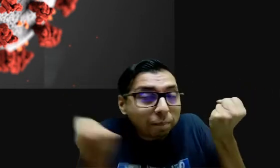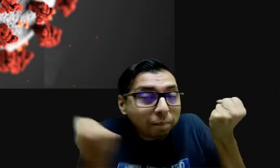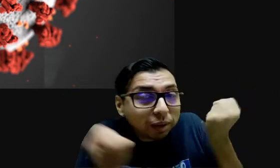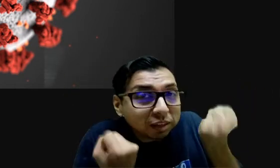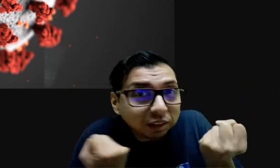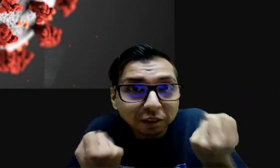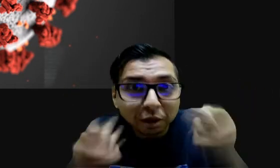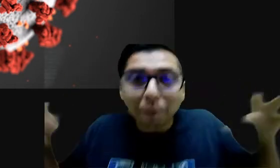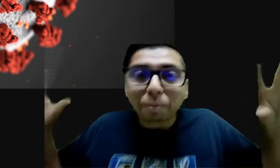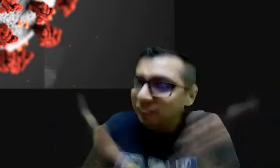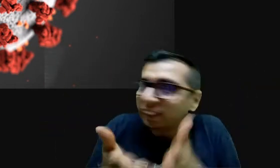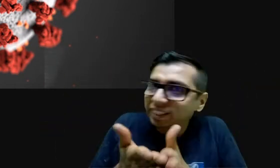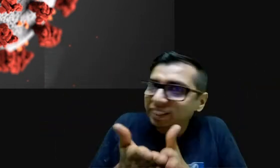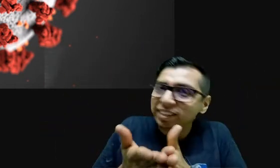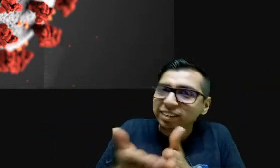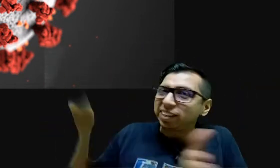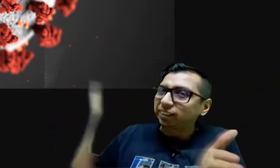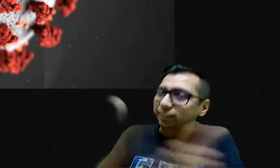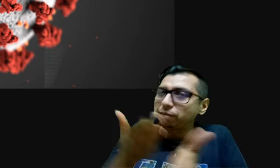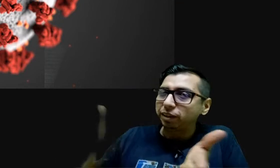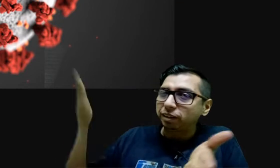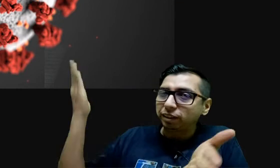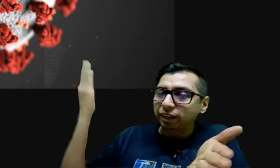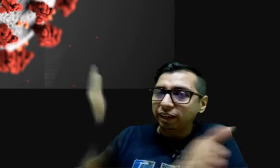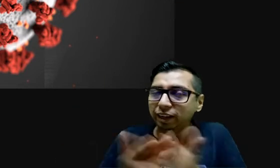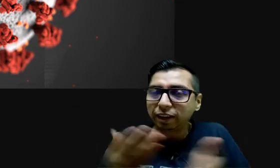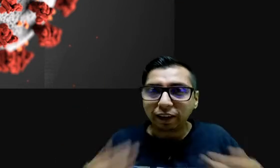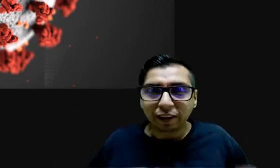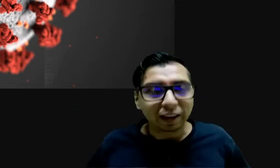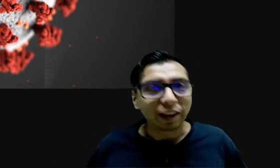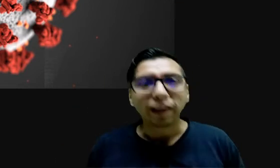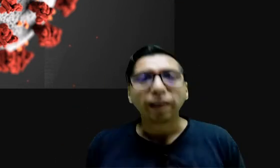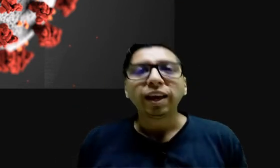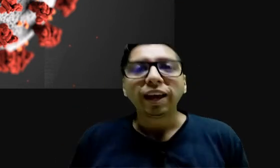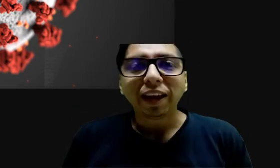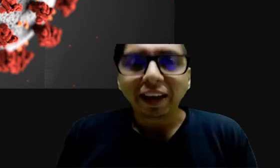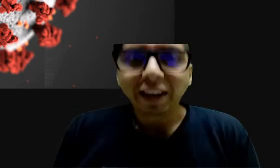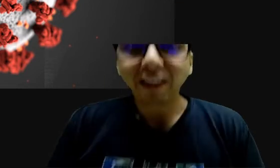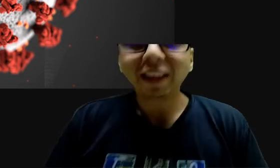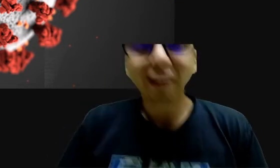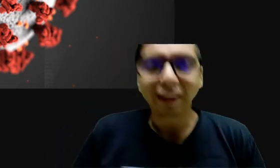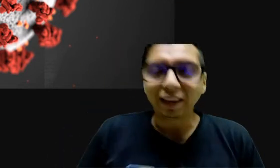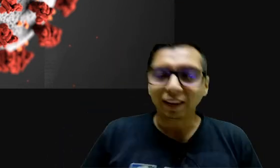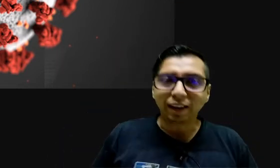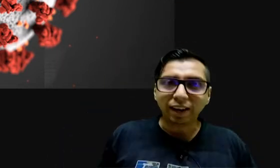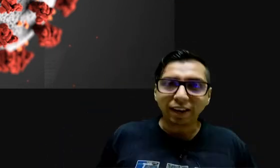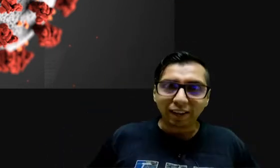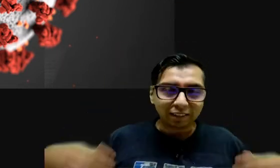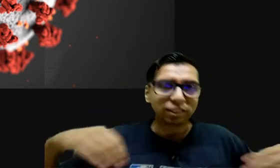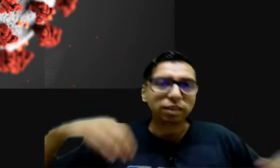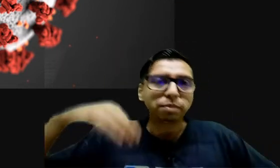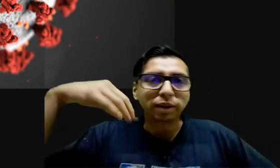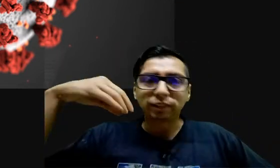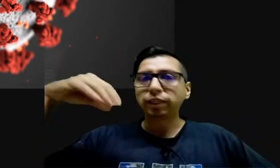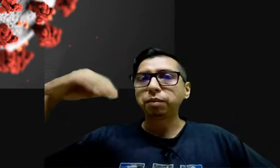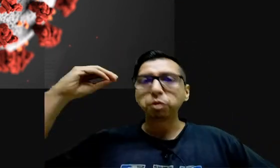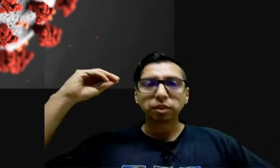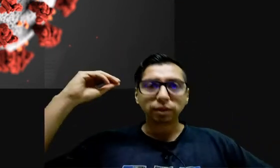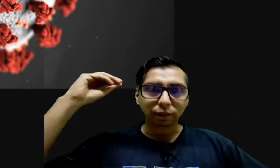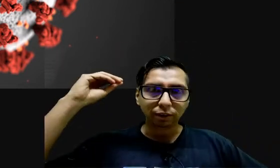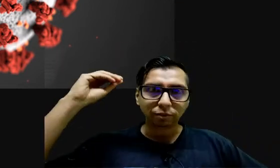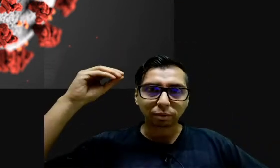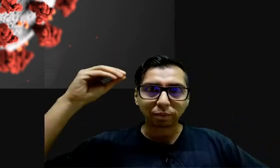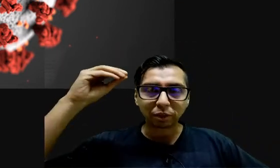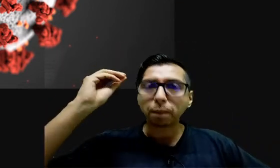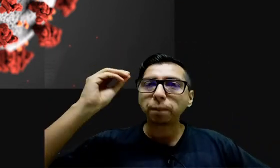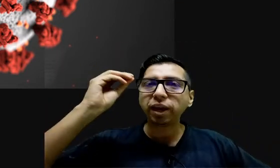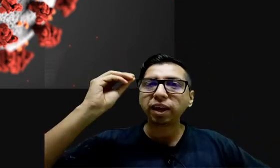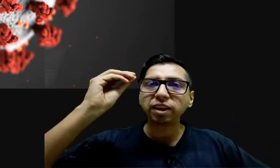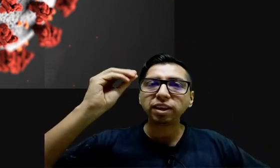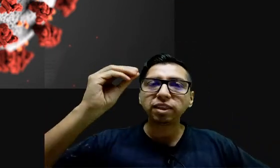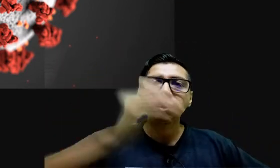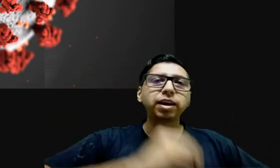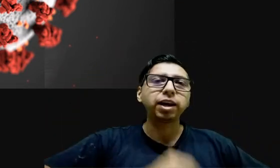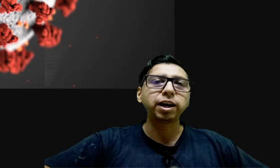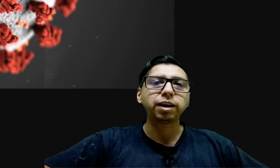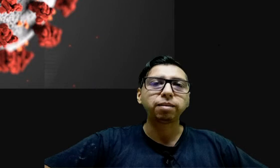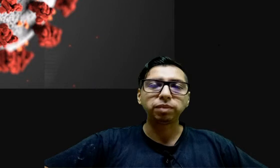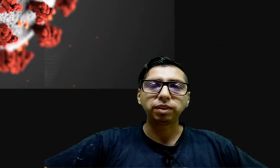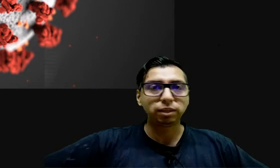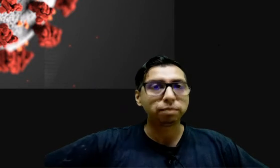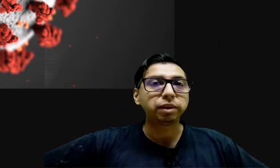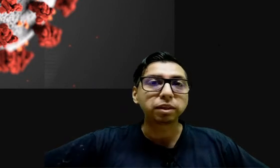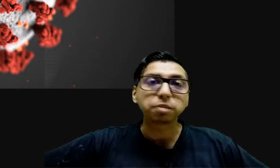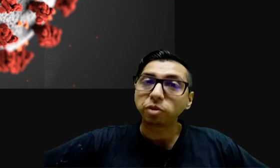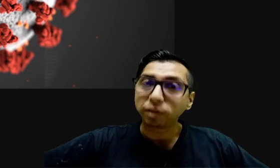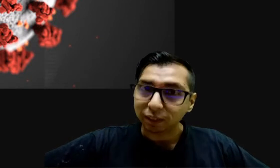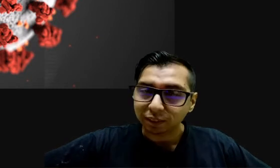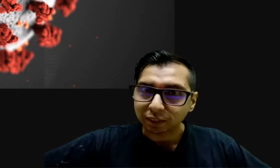habrá pasado? Pues aquí, ya saben, en el canal siempre les traemos información verídica,